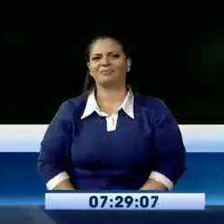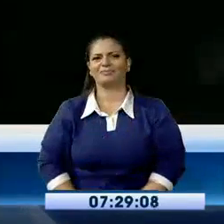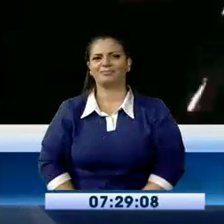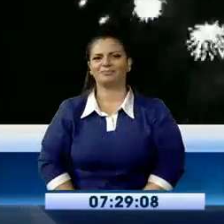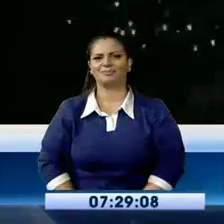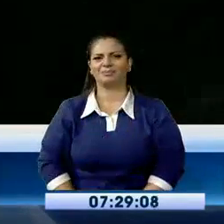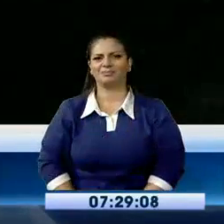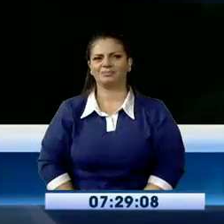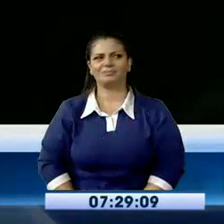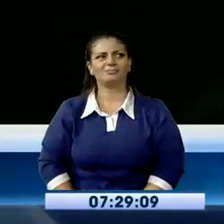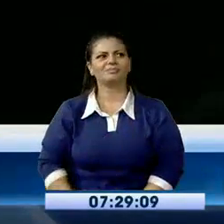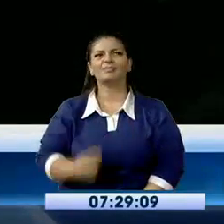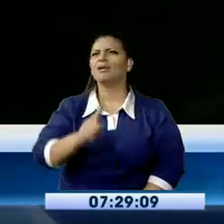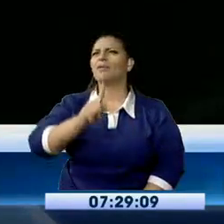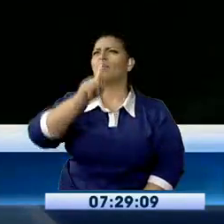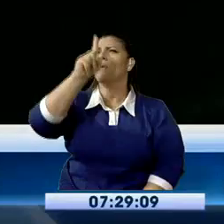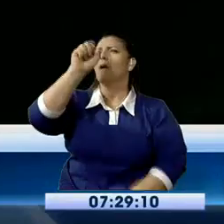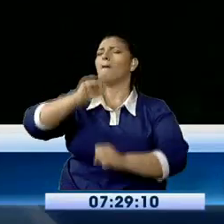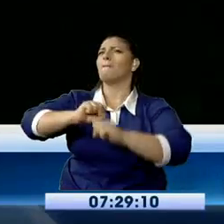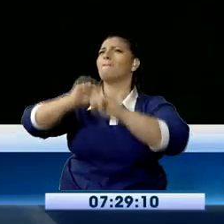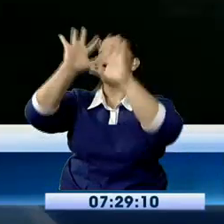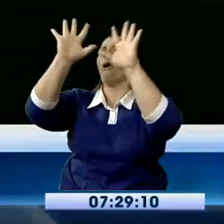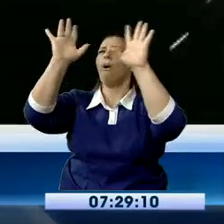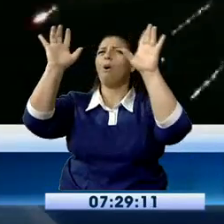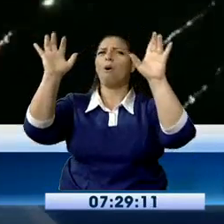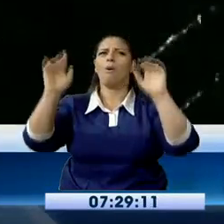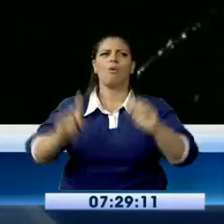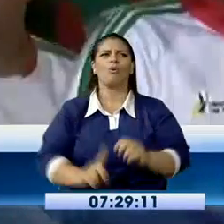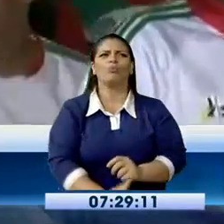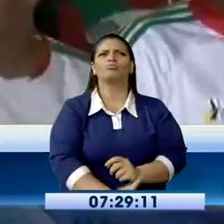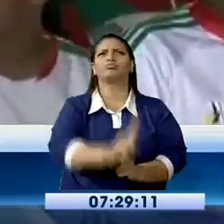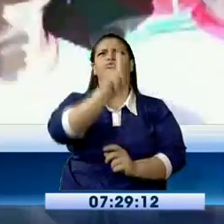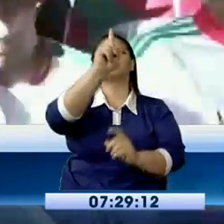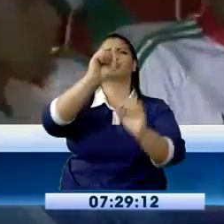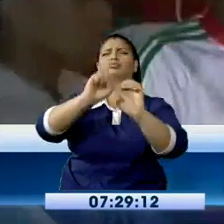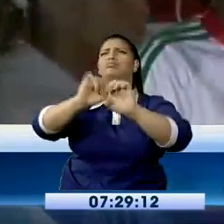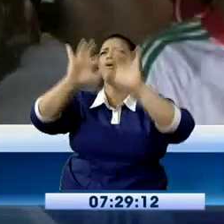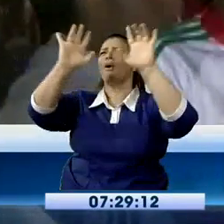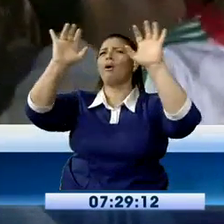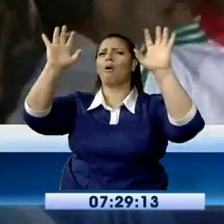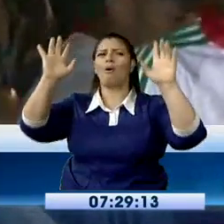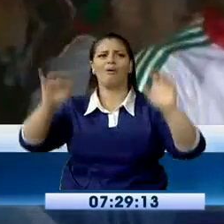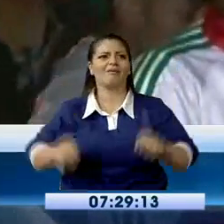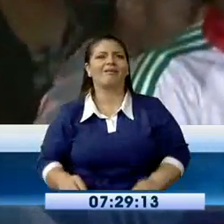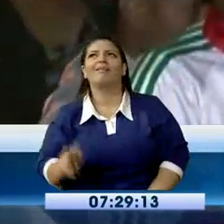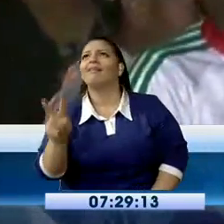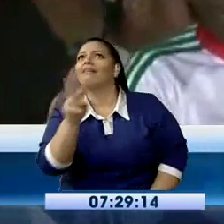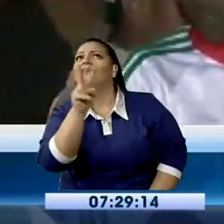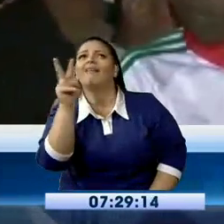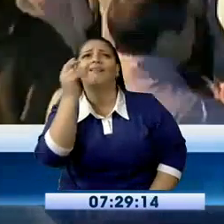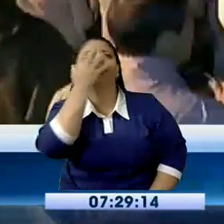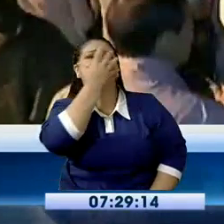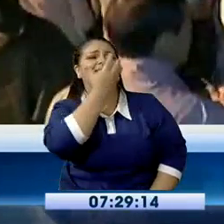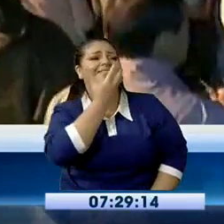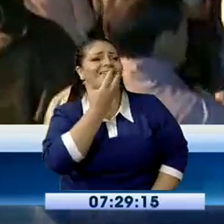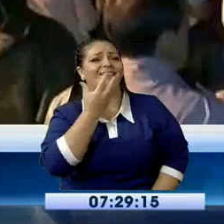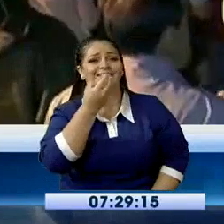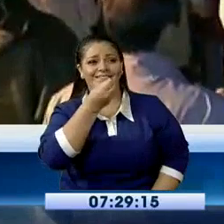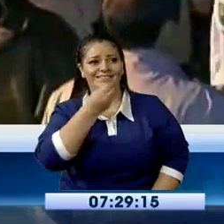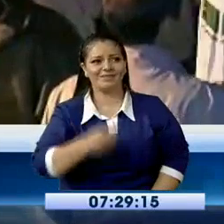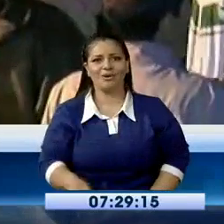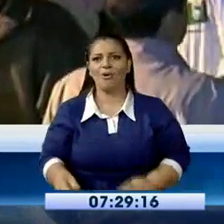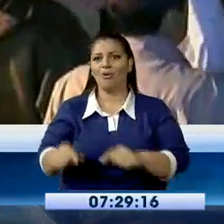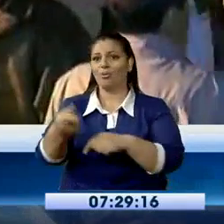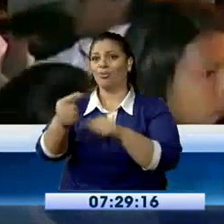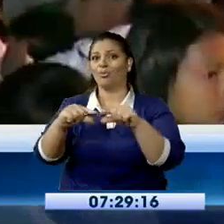El cielo morlaco se iluminó anunciando el inicio de la acción y perseverancia de los jóvenes que vienen a hacer realidad sus sueños y metas